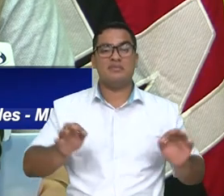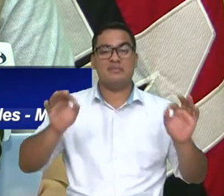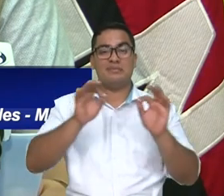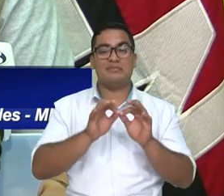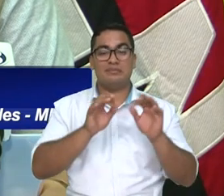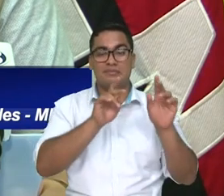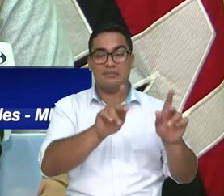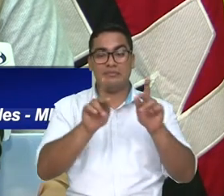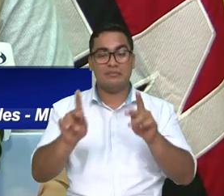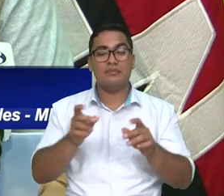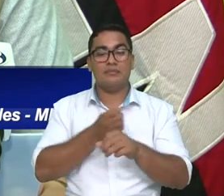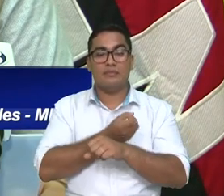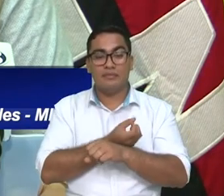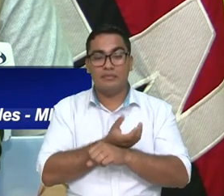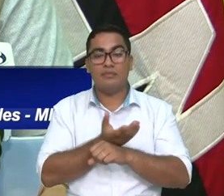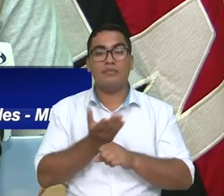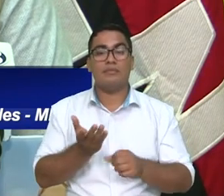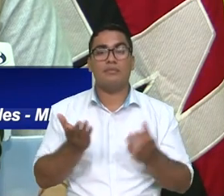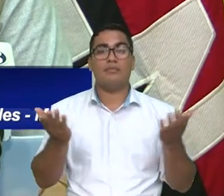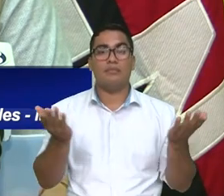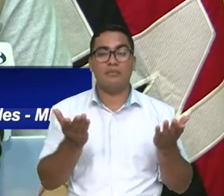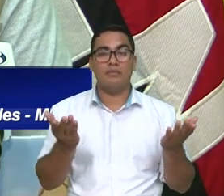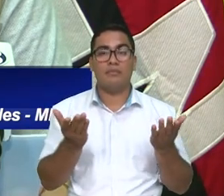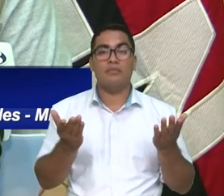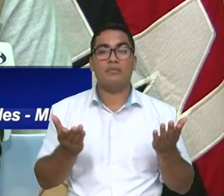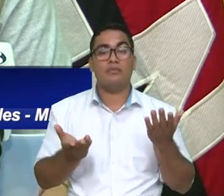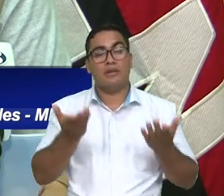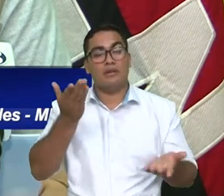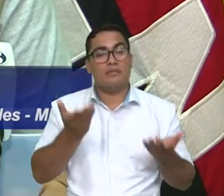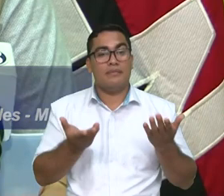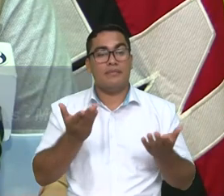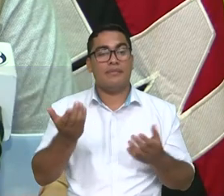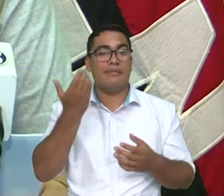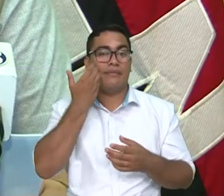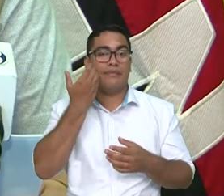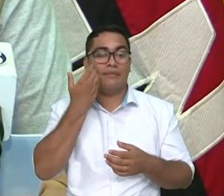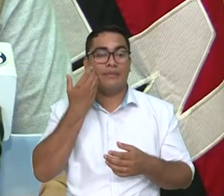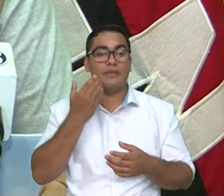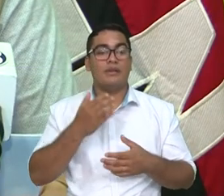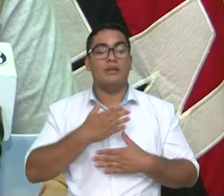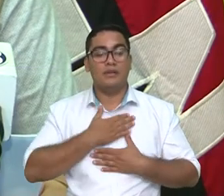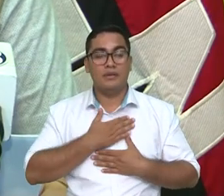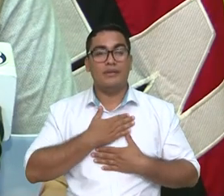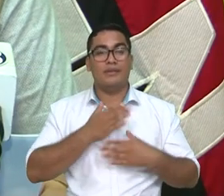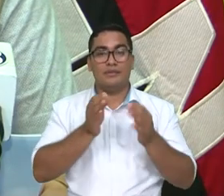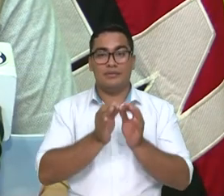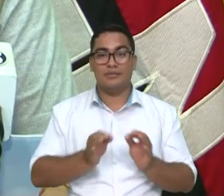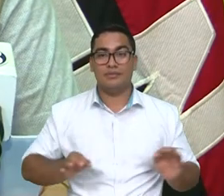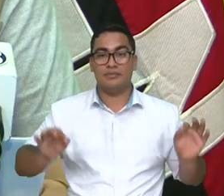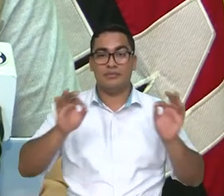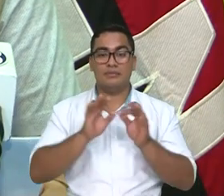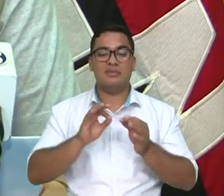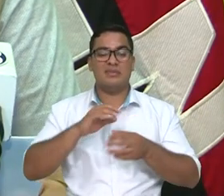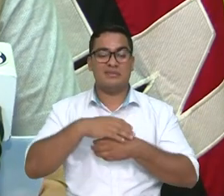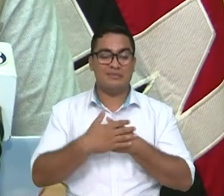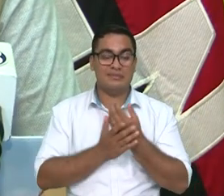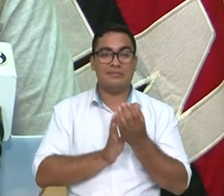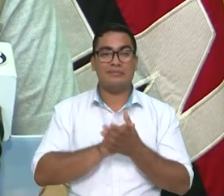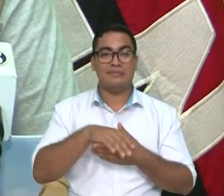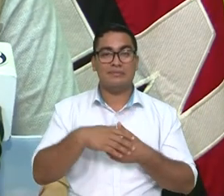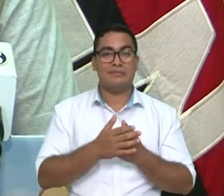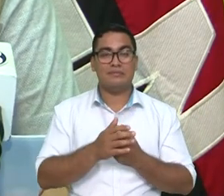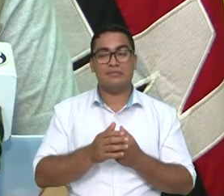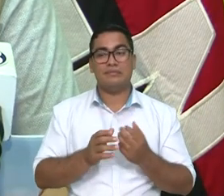medidas preventivas que se tienen que tener ante alguna sospecha de enfermedad respiratoria. Es importante el lavado de manos durante